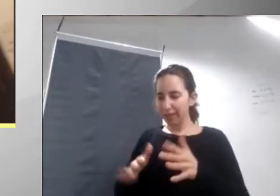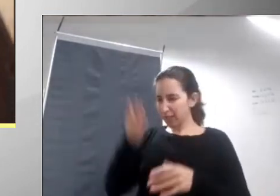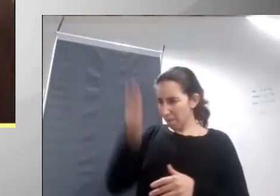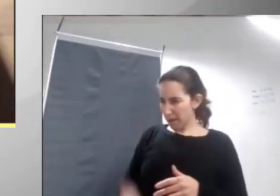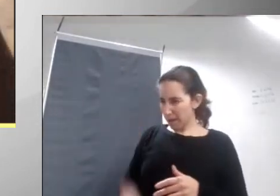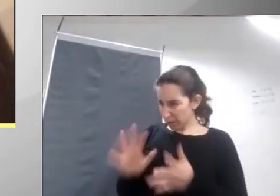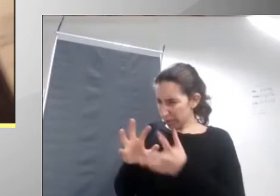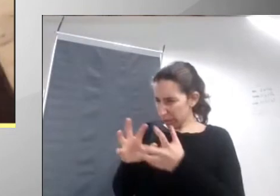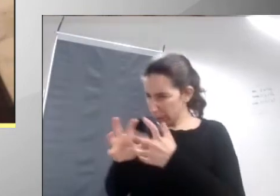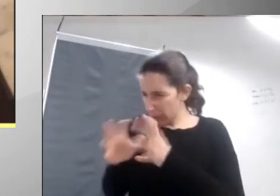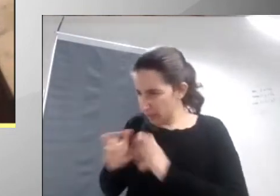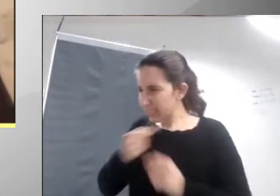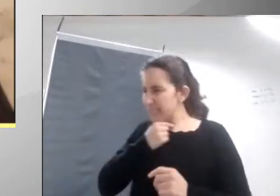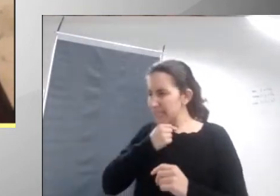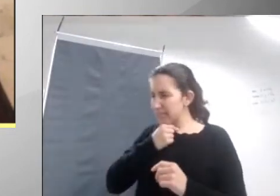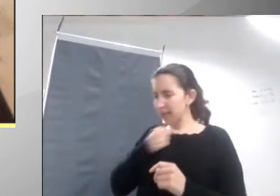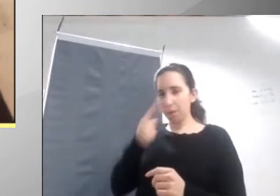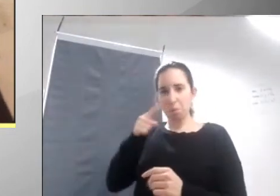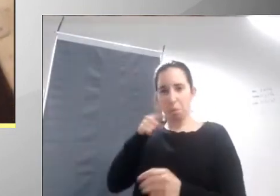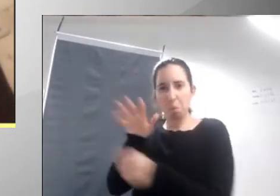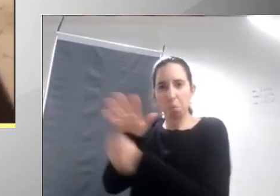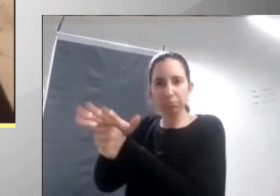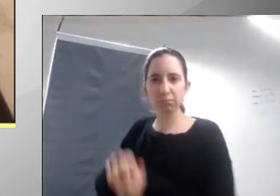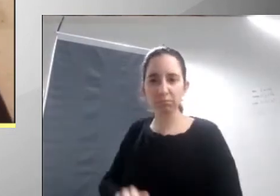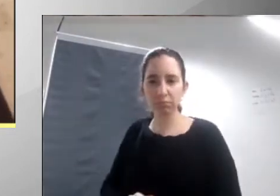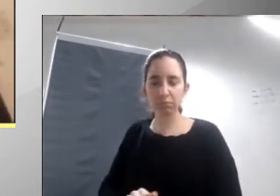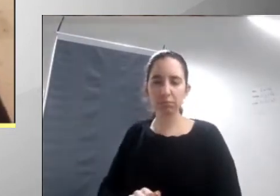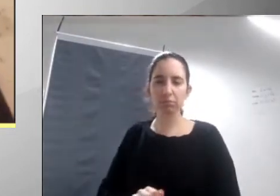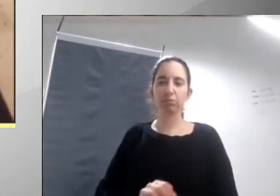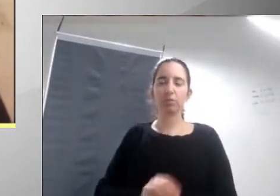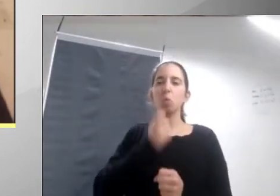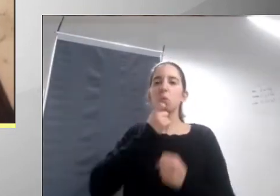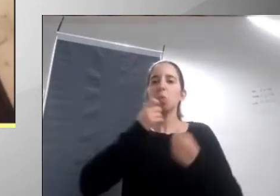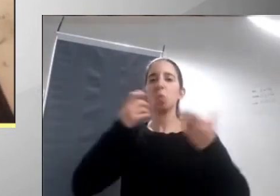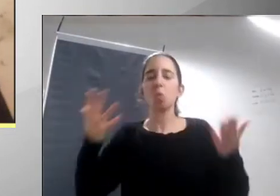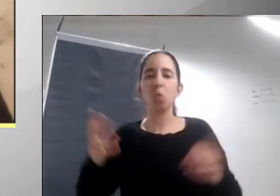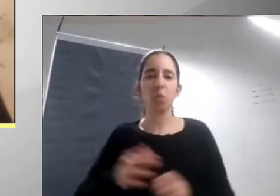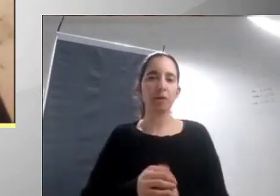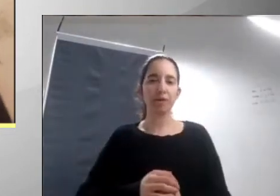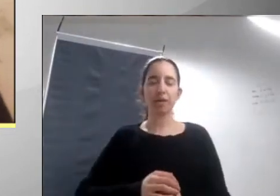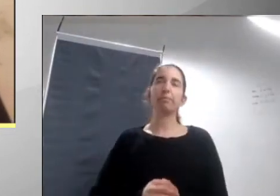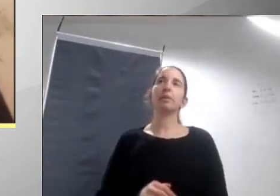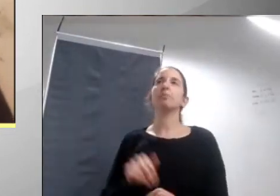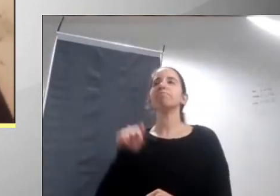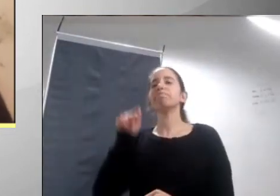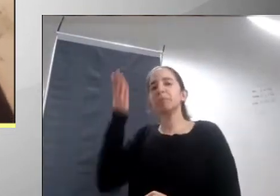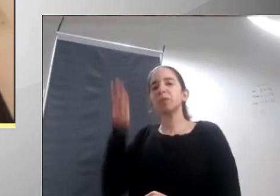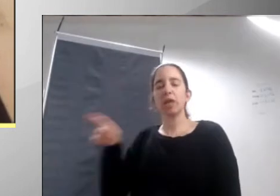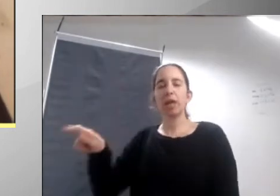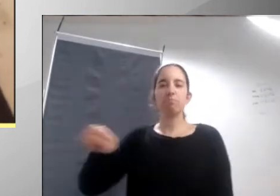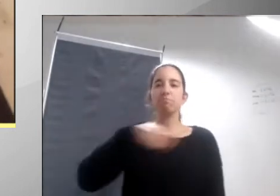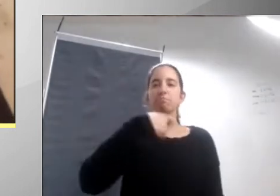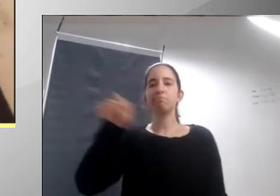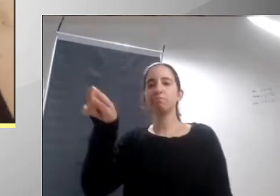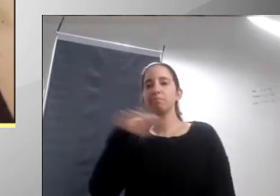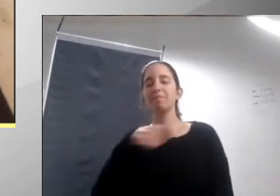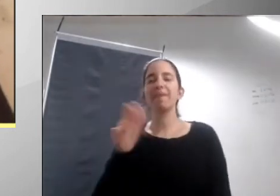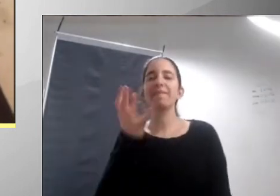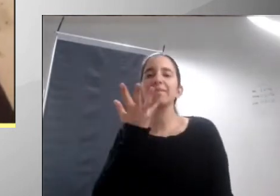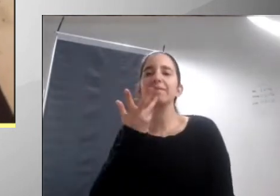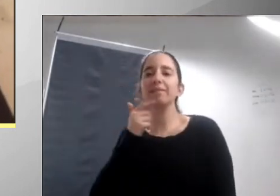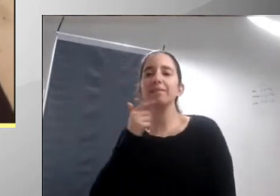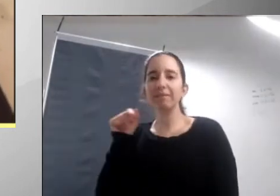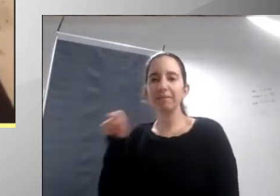Por ejemplo, de pronto, si a mí me encanta jugar al ping-pong en este momento y yo sé